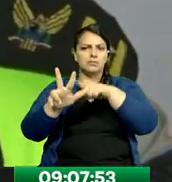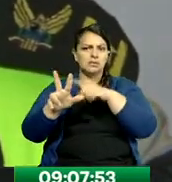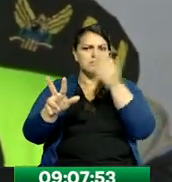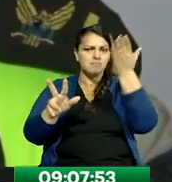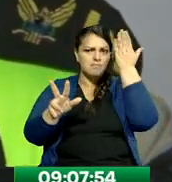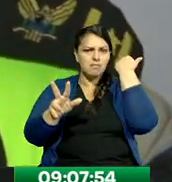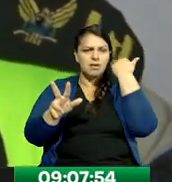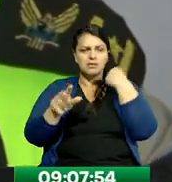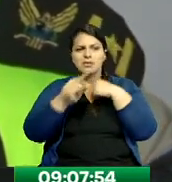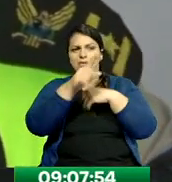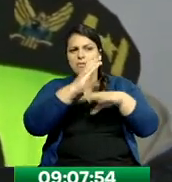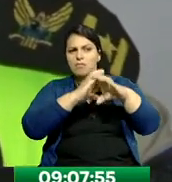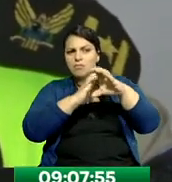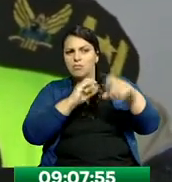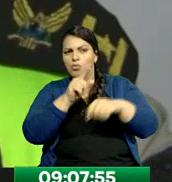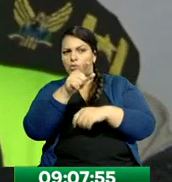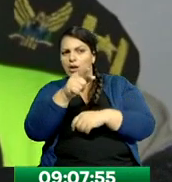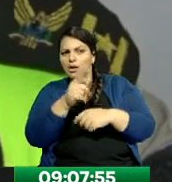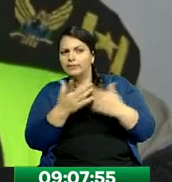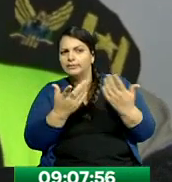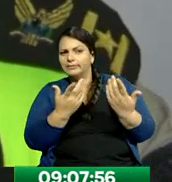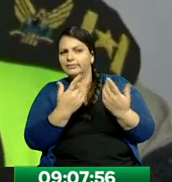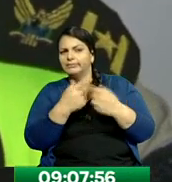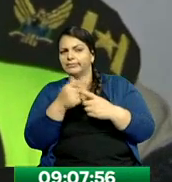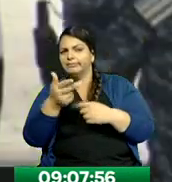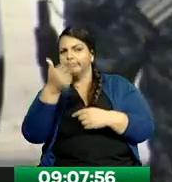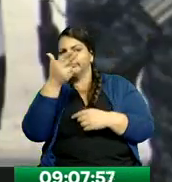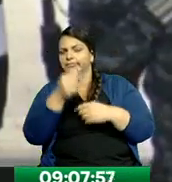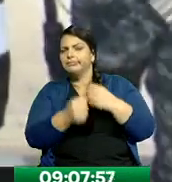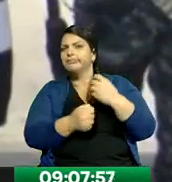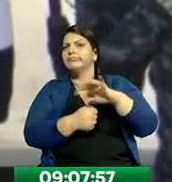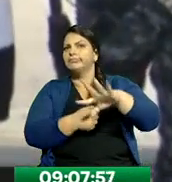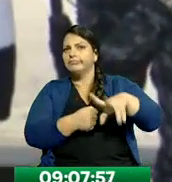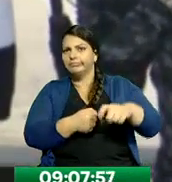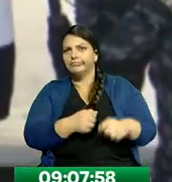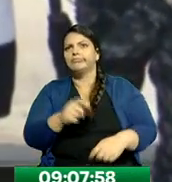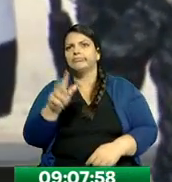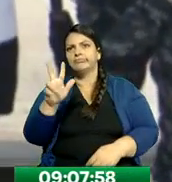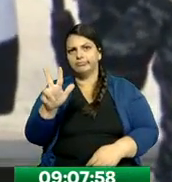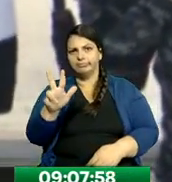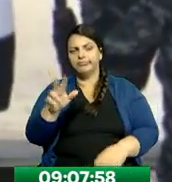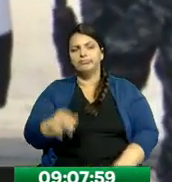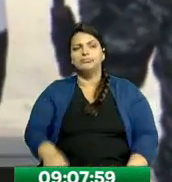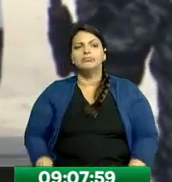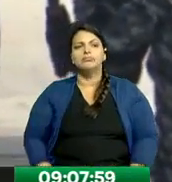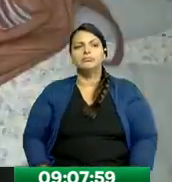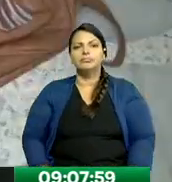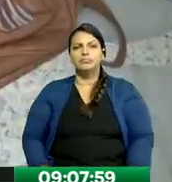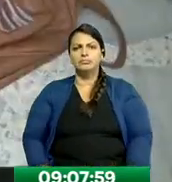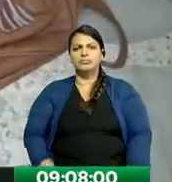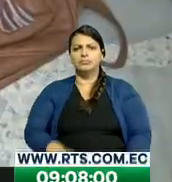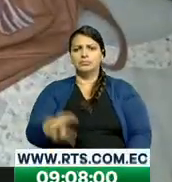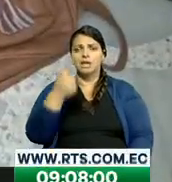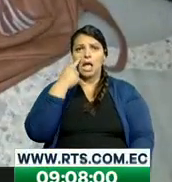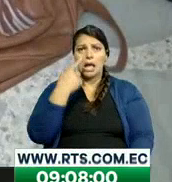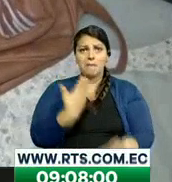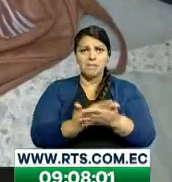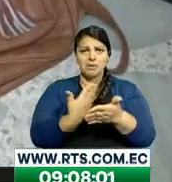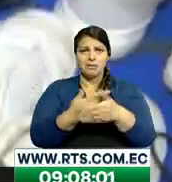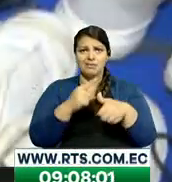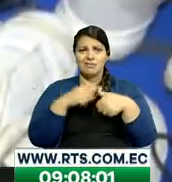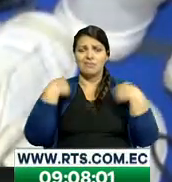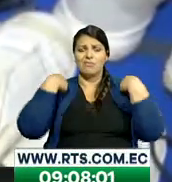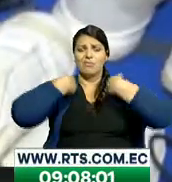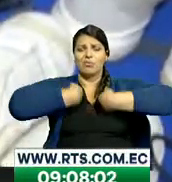habían producido a cooperativas de transporte público. En poder de los detenidos se encontró mochilas,